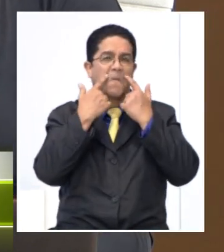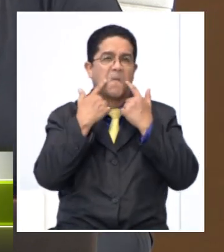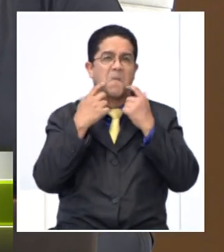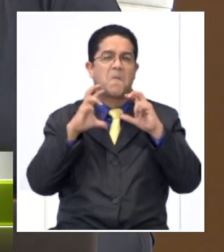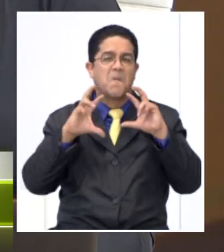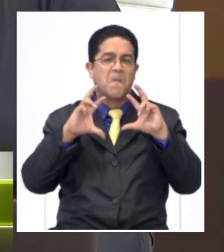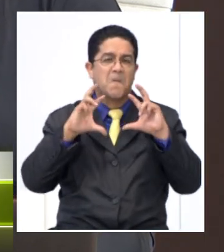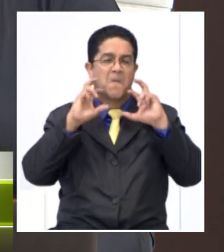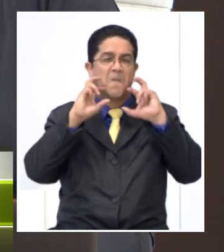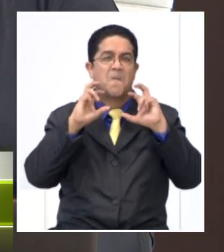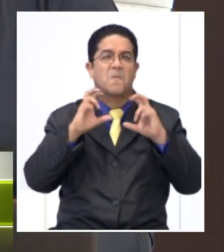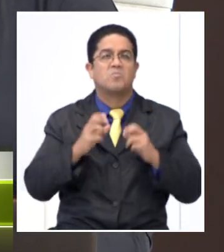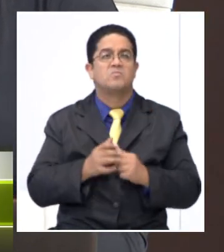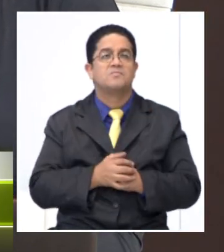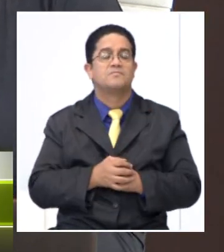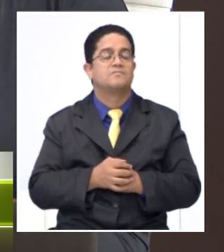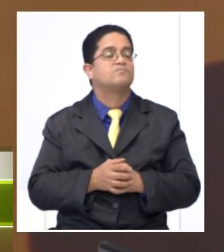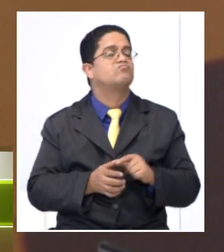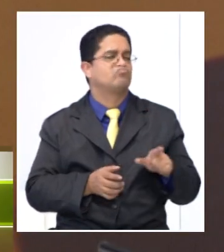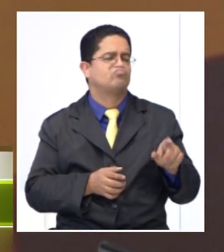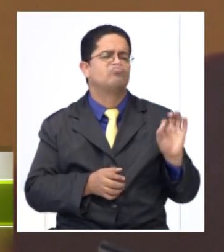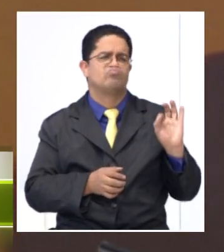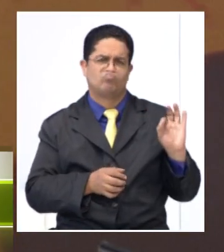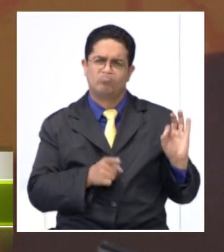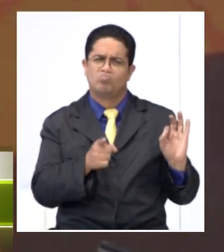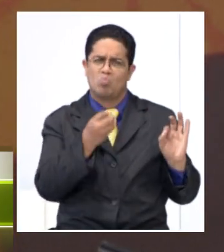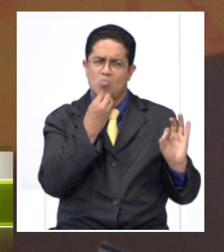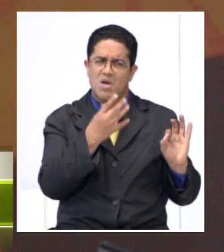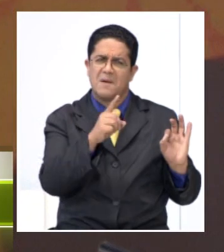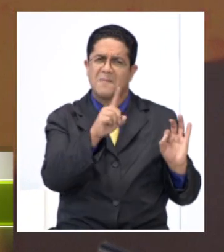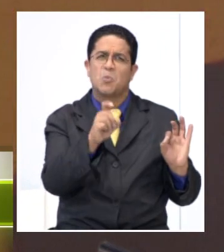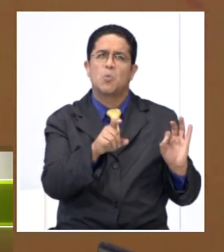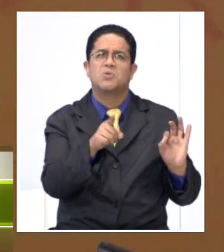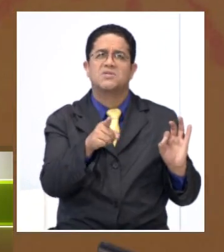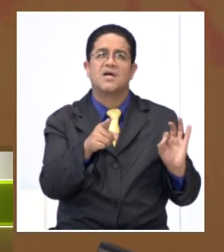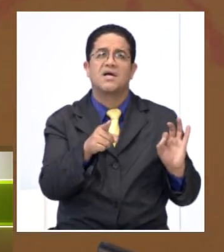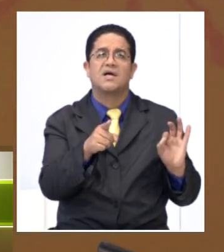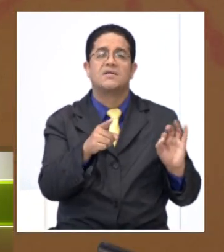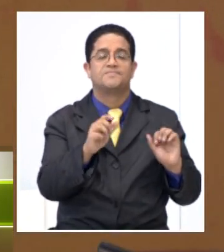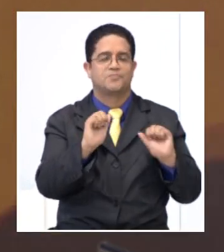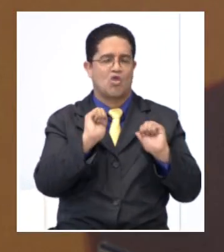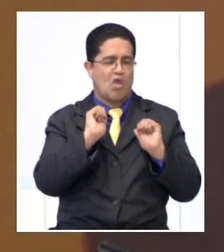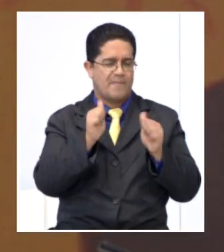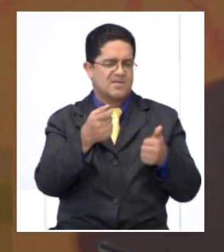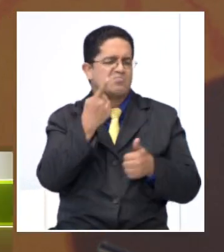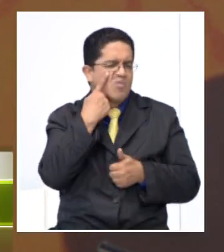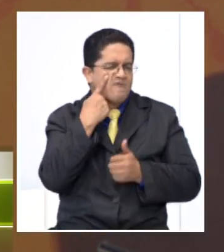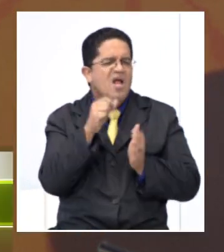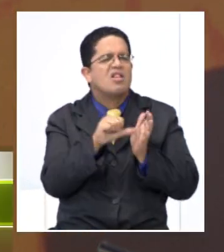son los surcos nasogenianos. Fíjate, súper apropiada esta pregunta, podemos ir desde arriba hacia abajo, vamos a